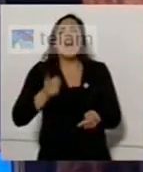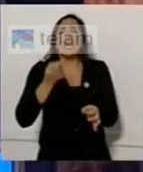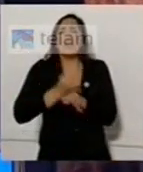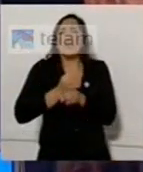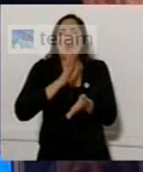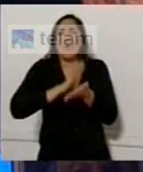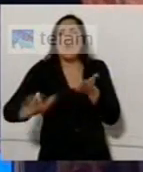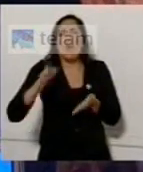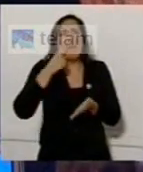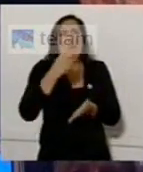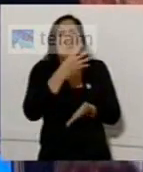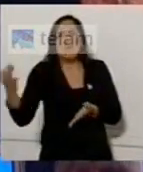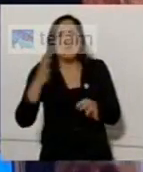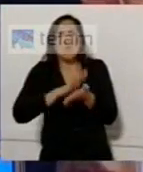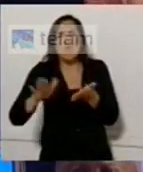nuevos,